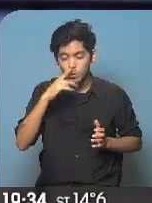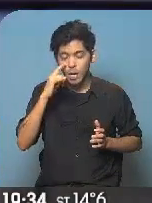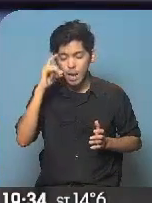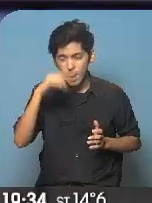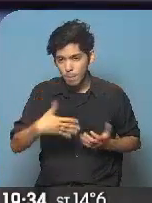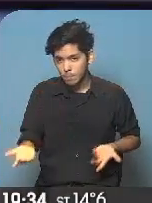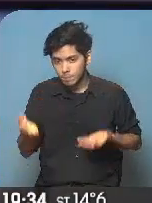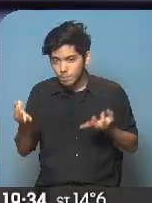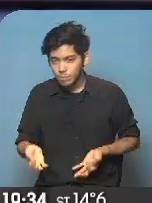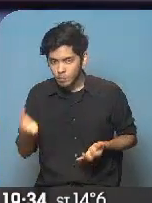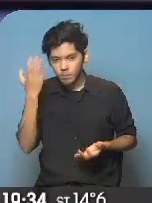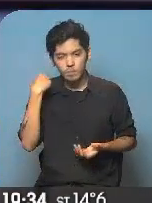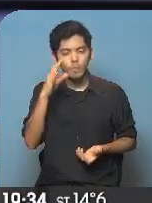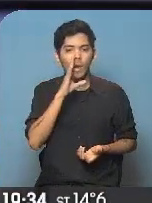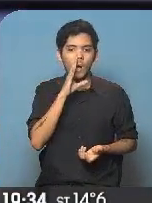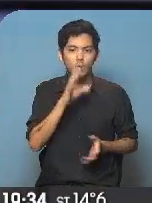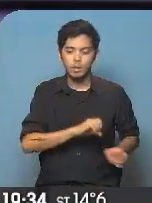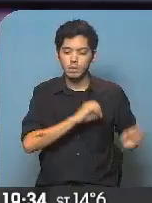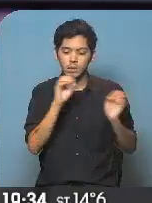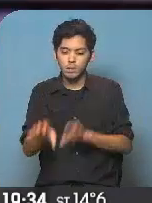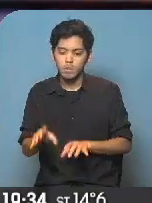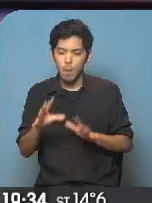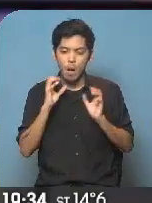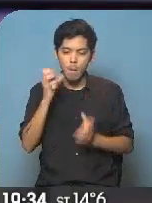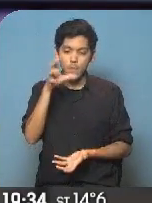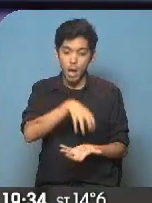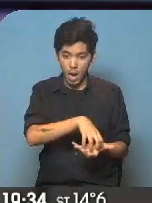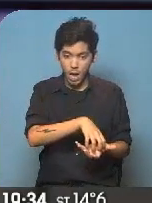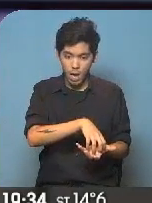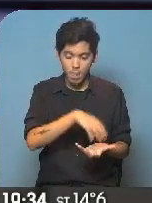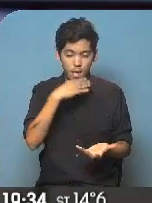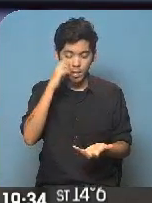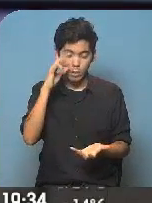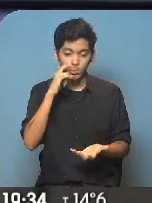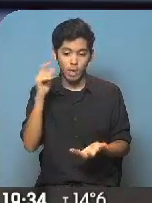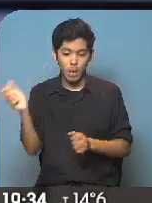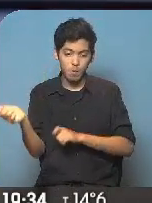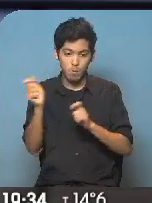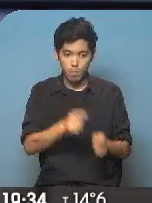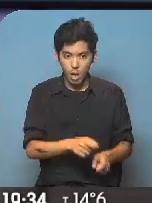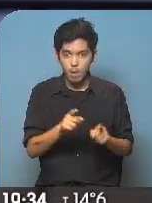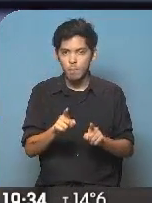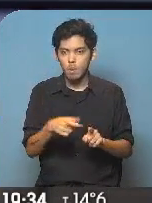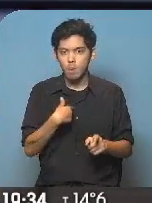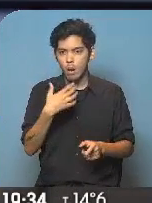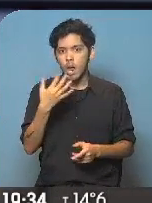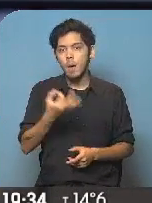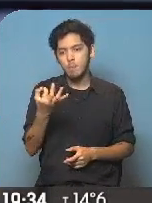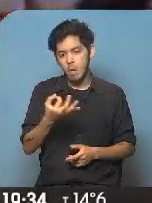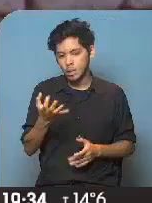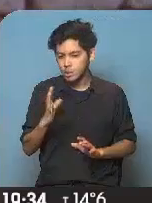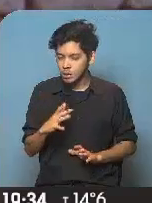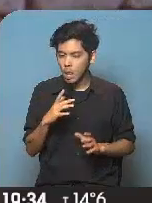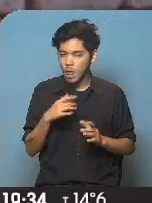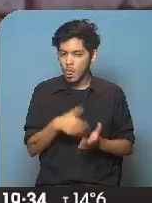desde que Estados Unidos corre la capital, la embajada de Jerusalén, hay una especial repulsa